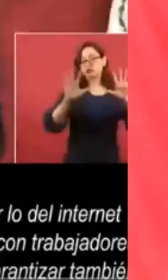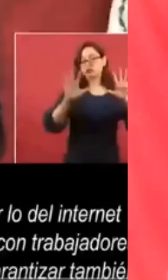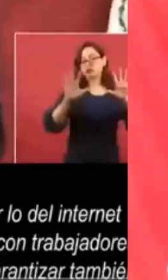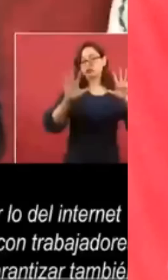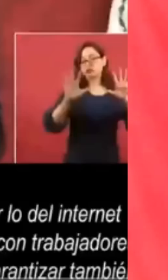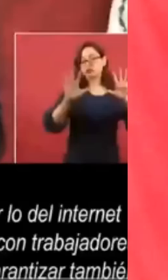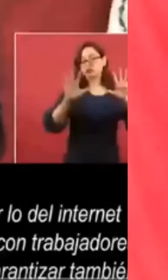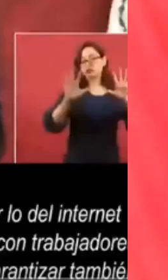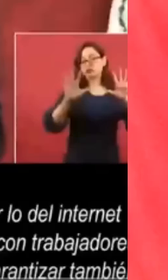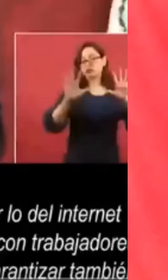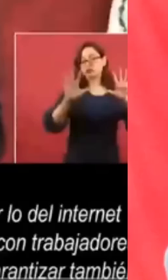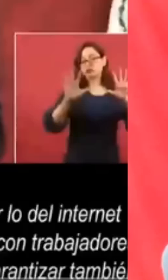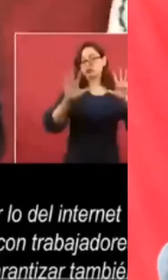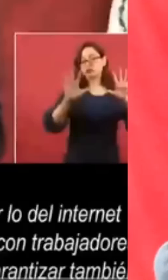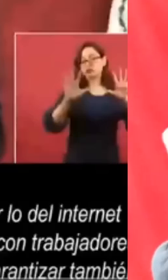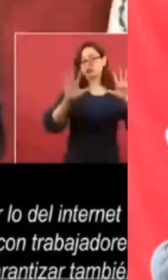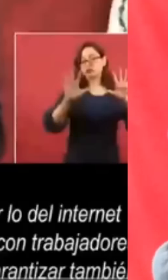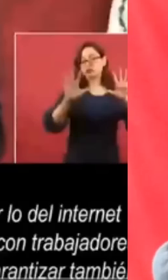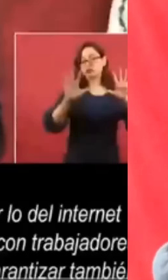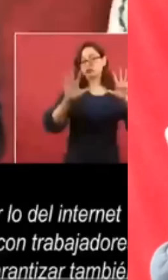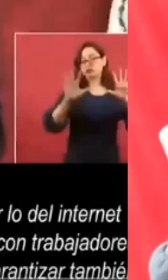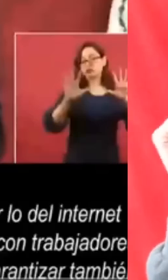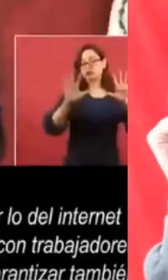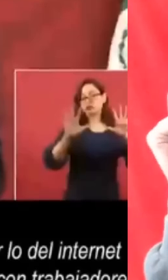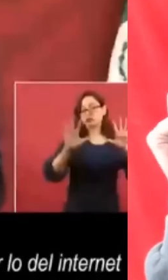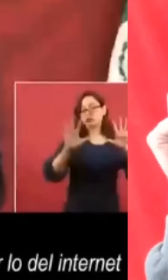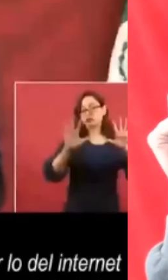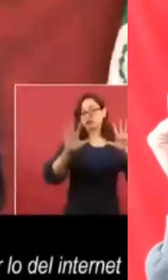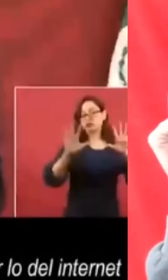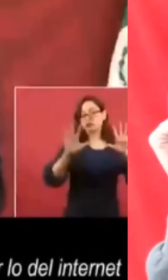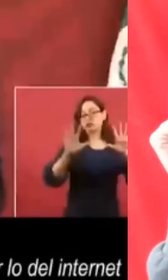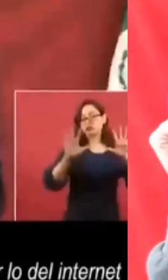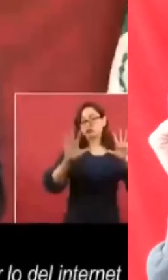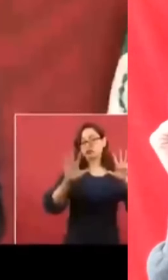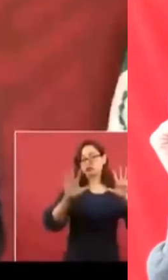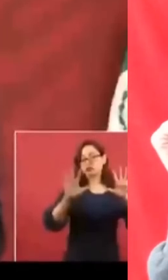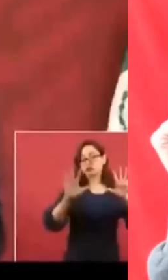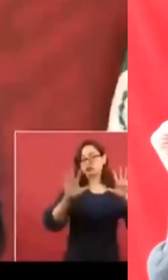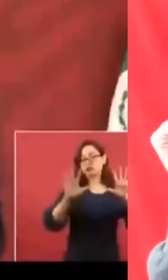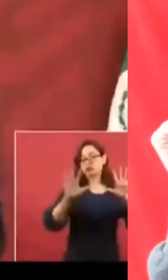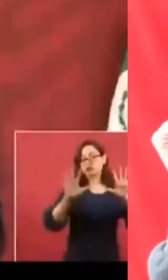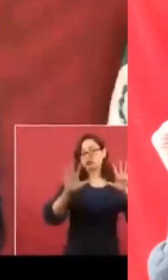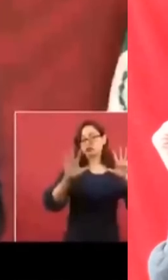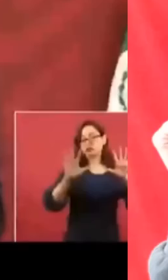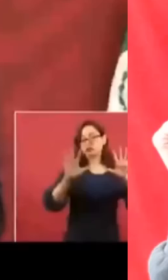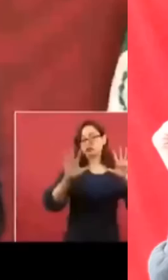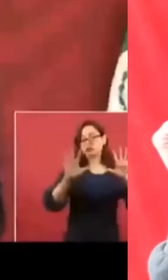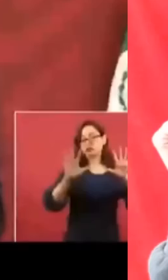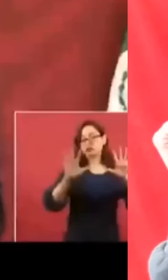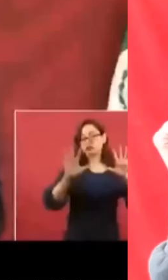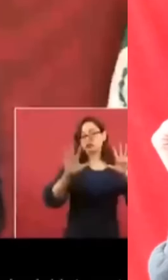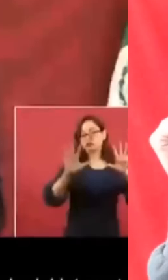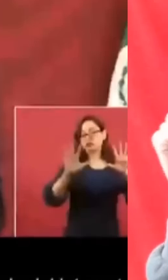chingada compatriotas sigamos escuchando al swing cotton head aquí el tuit dice el presidente lópez obrador anunció que